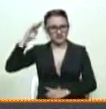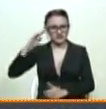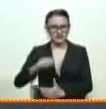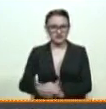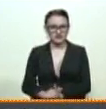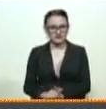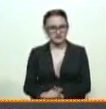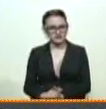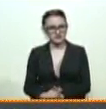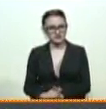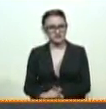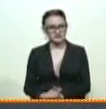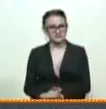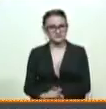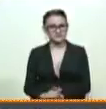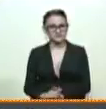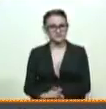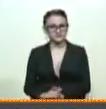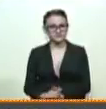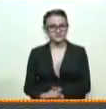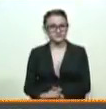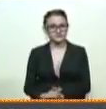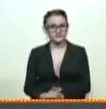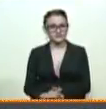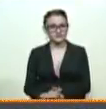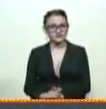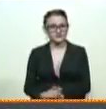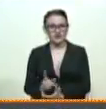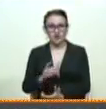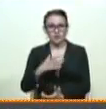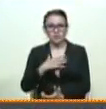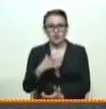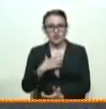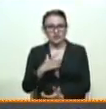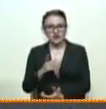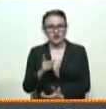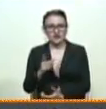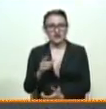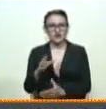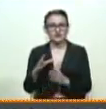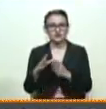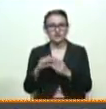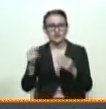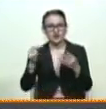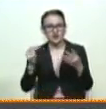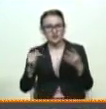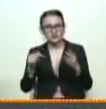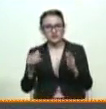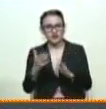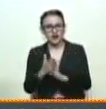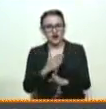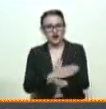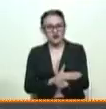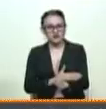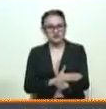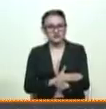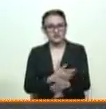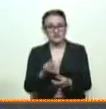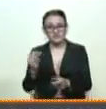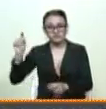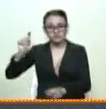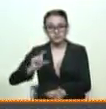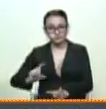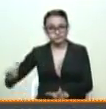porque sencillamente no se han podido consumar todas las otras fases previas, el financiamiento